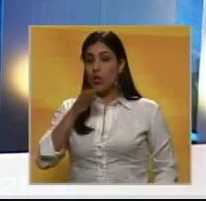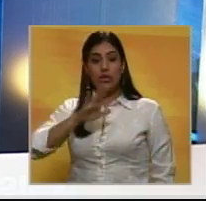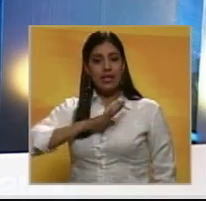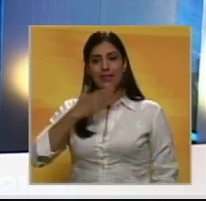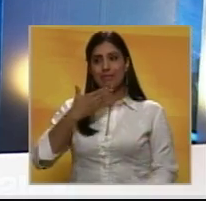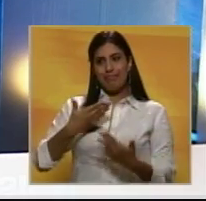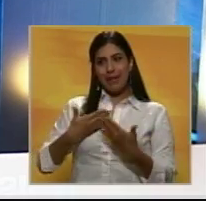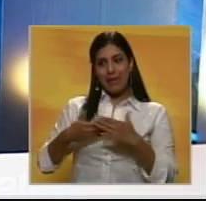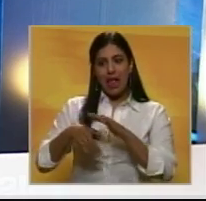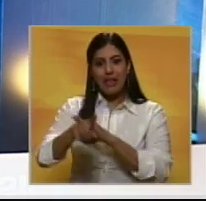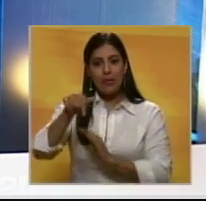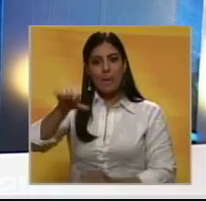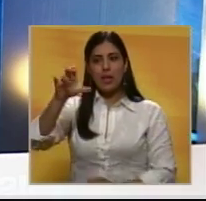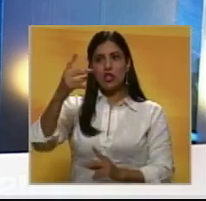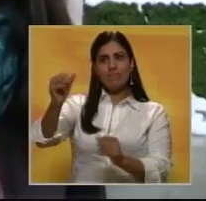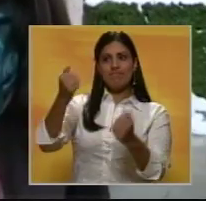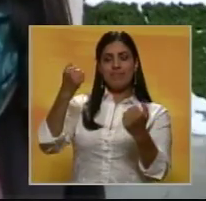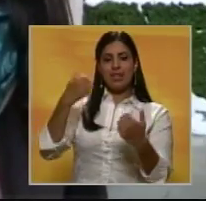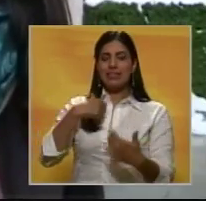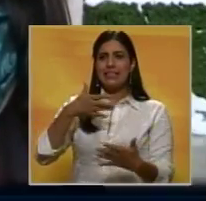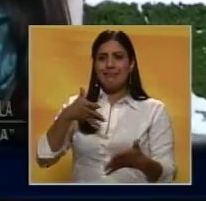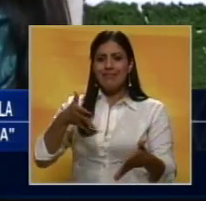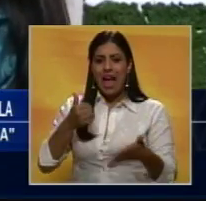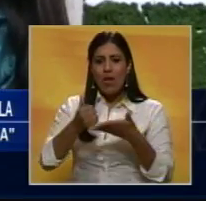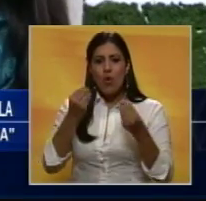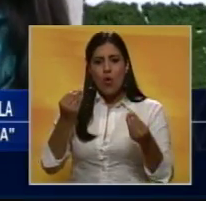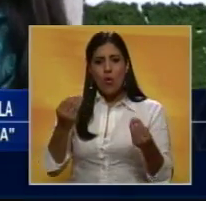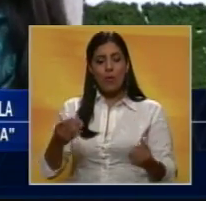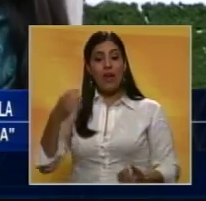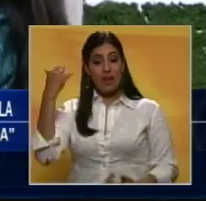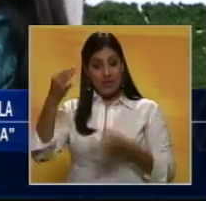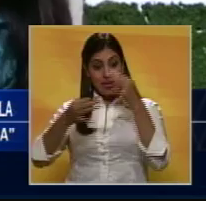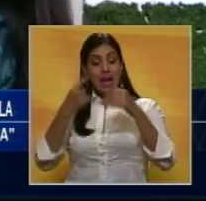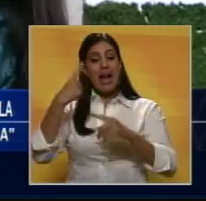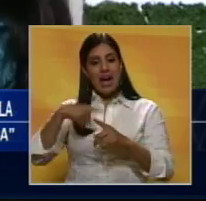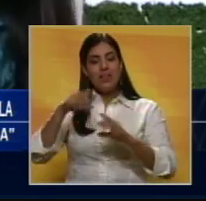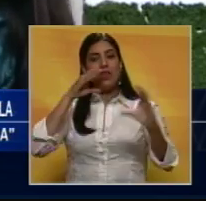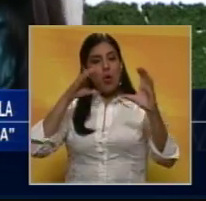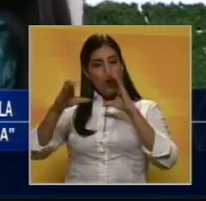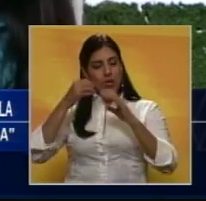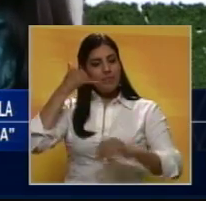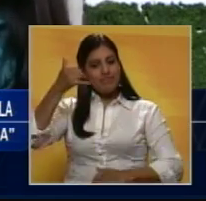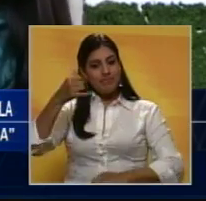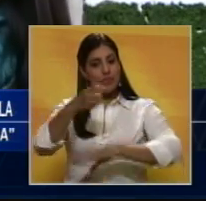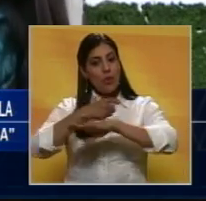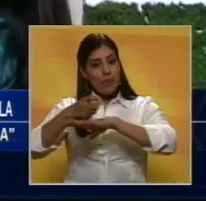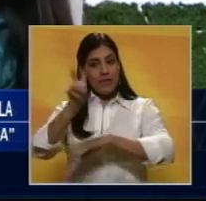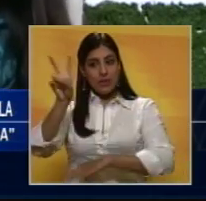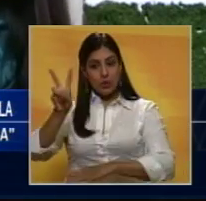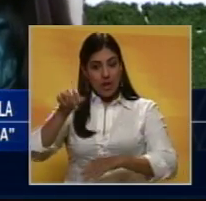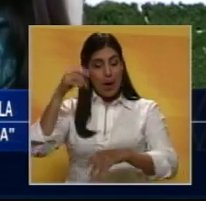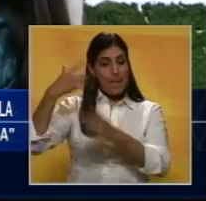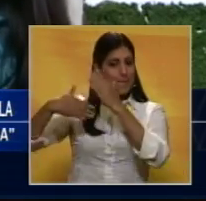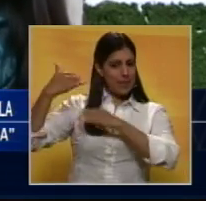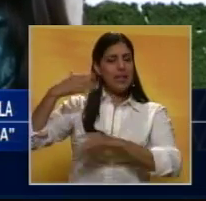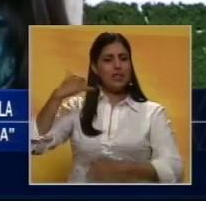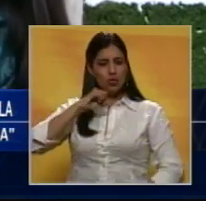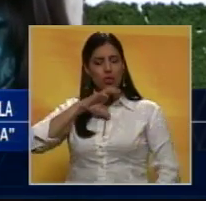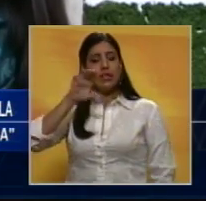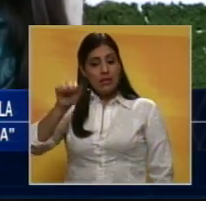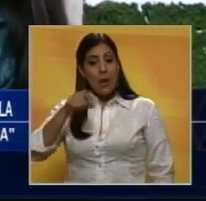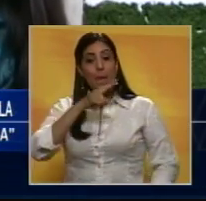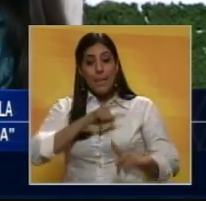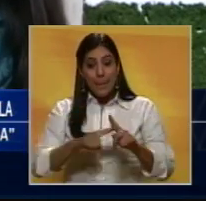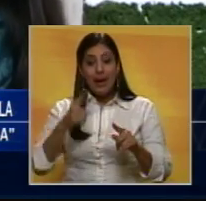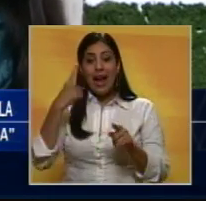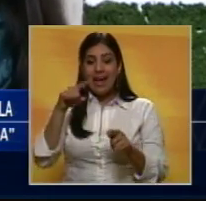tiene autorización de entrada al país. La portavoz del organismo precisó que hubo varias comunicaciones con el gobierno de Venezuela en el pasado.